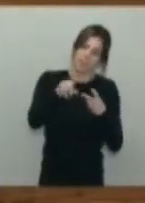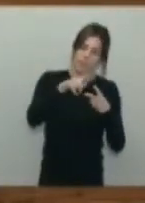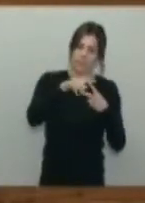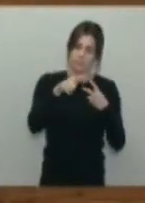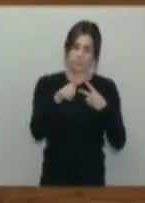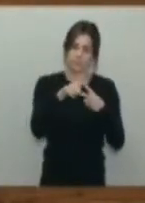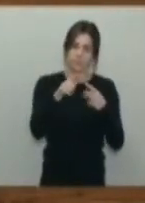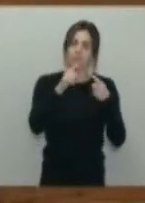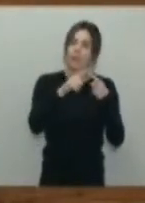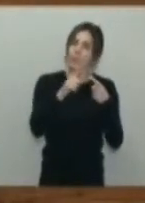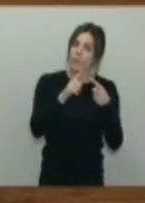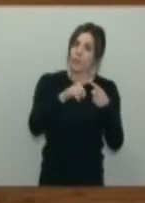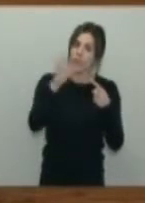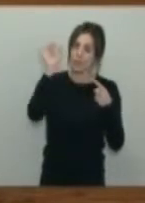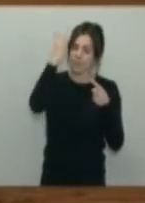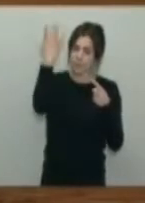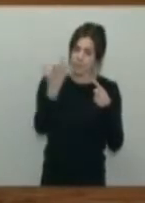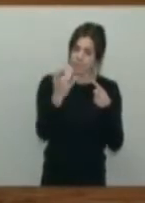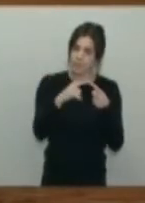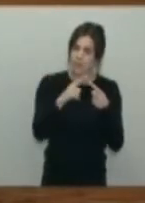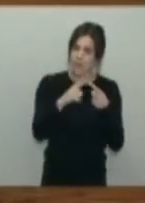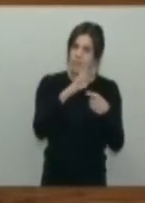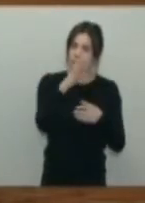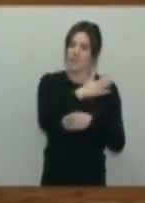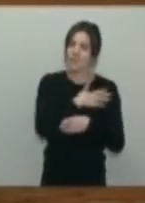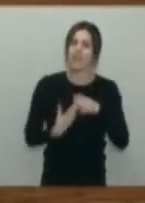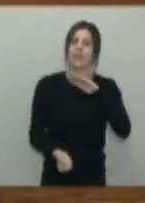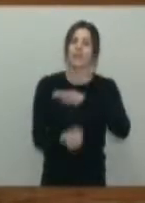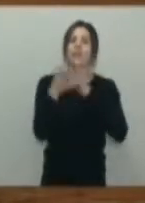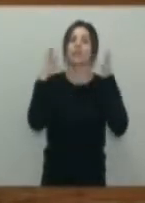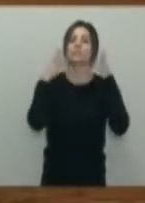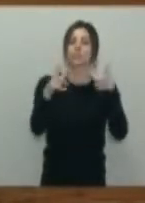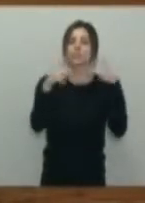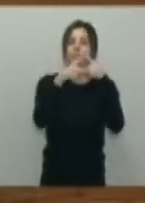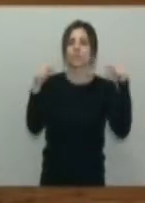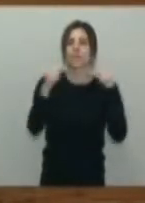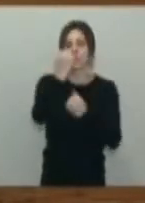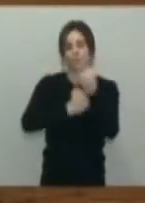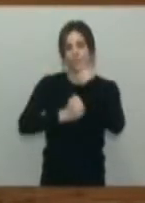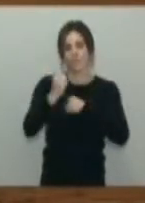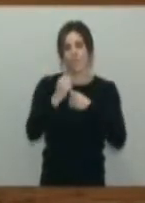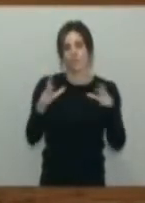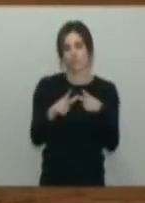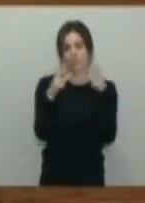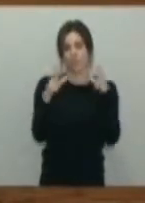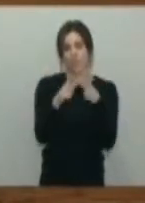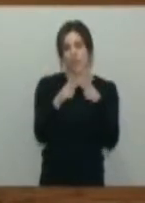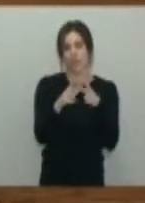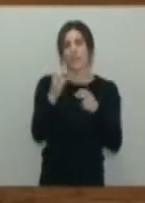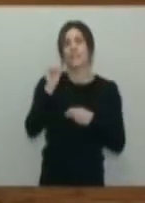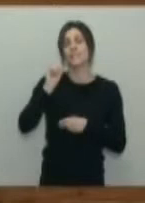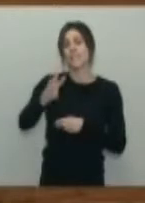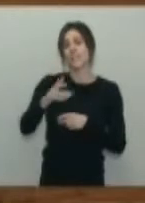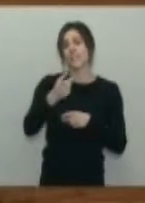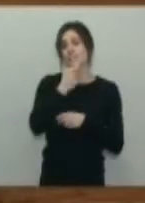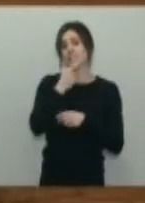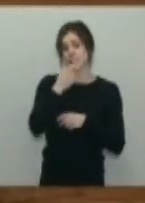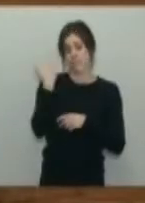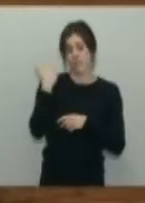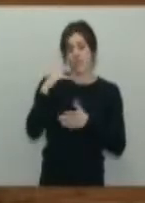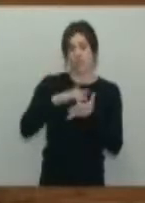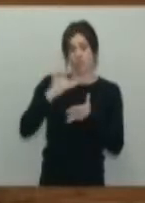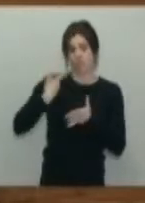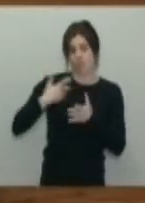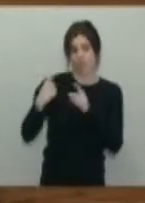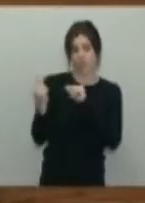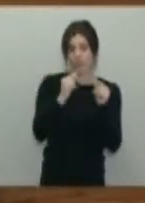promovíamos la creación del Consejo Asturiano de la Economía Social. Fue debatida el pasado 13 de septiembre y que,